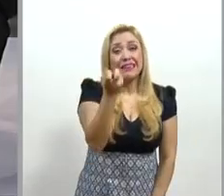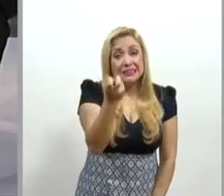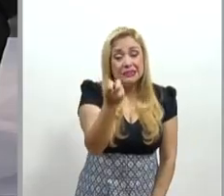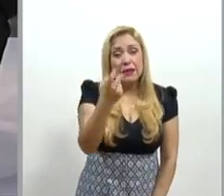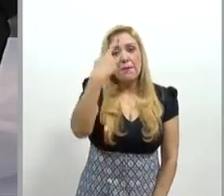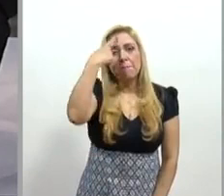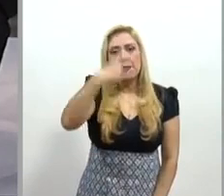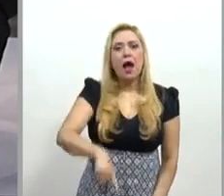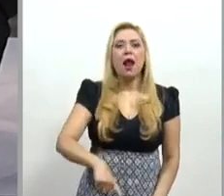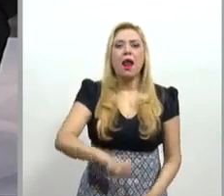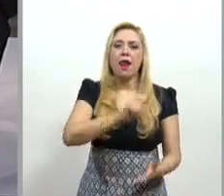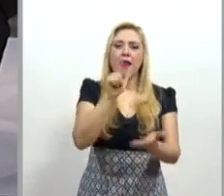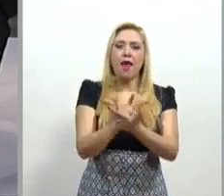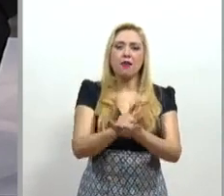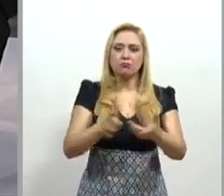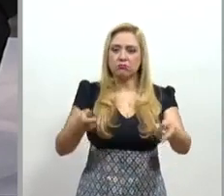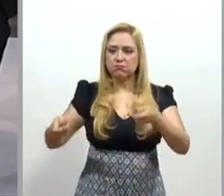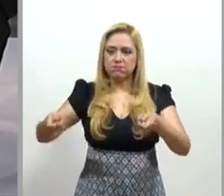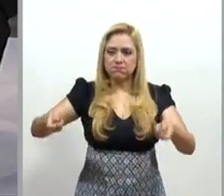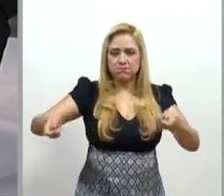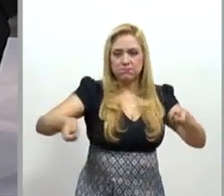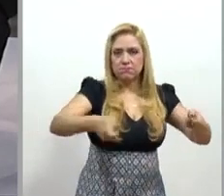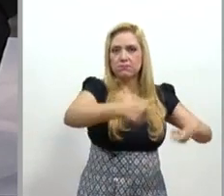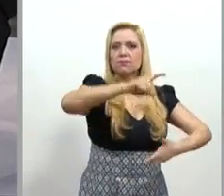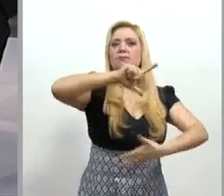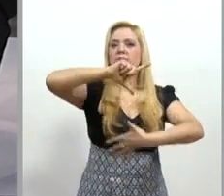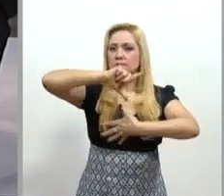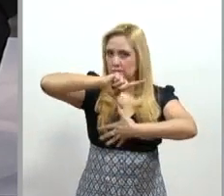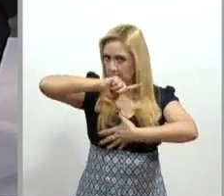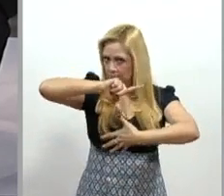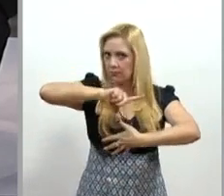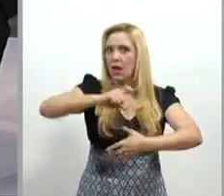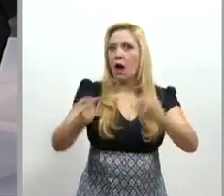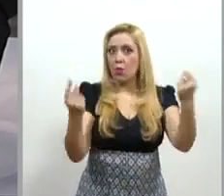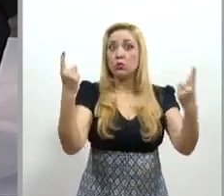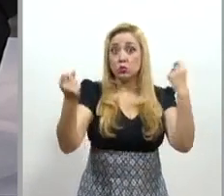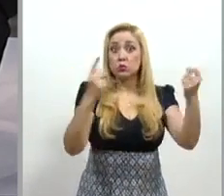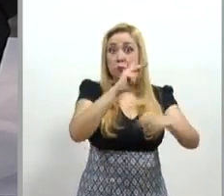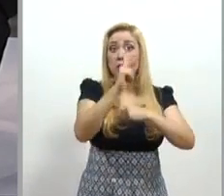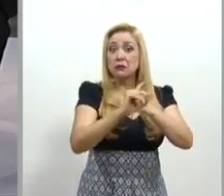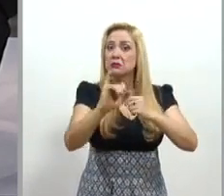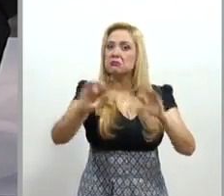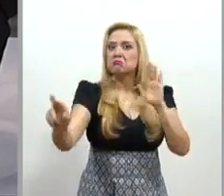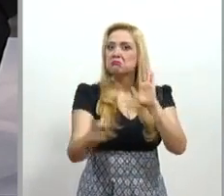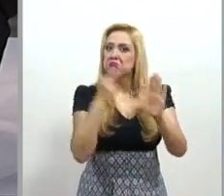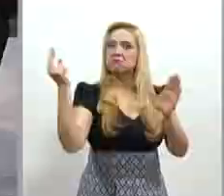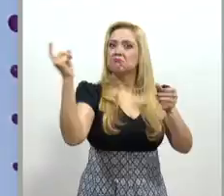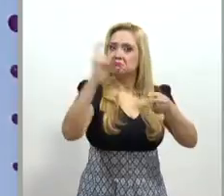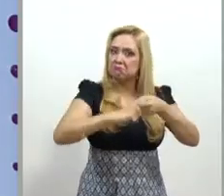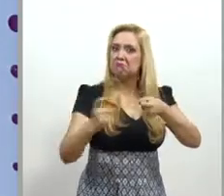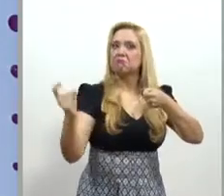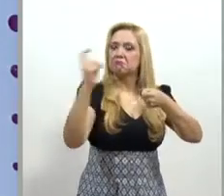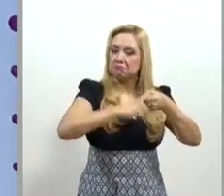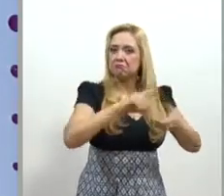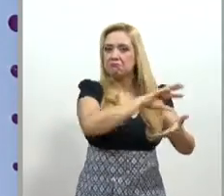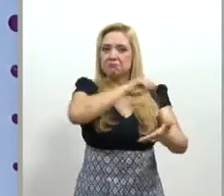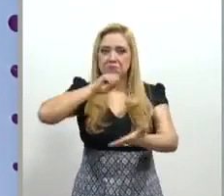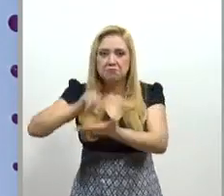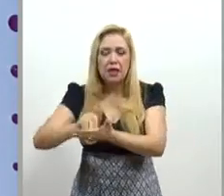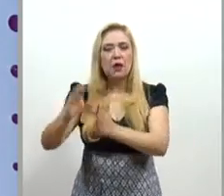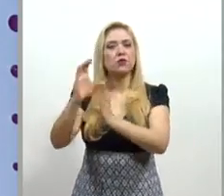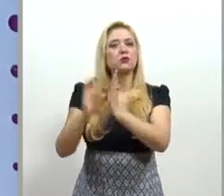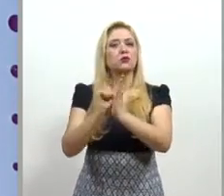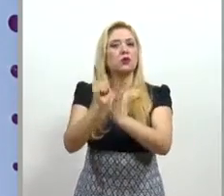de control latinoamericano, donde algunos países ya lo han ratificado, ya forma parte de su derecho constitucional, y